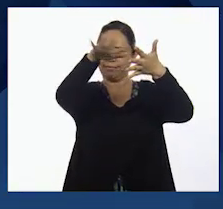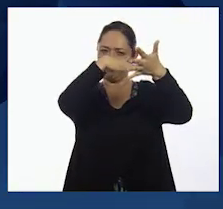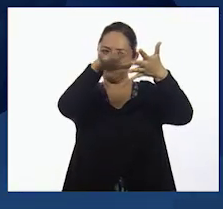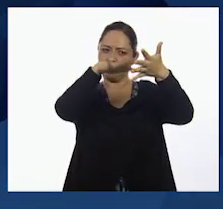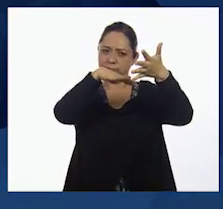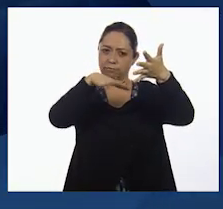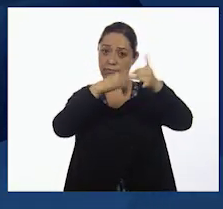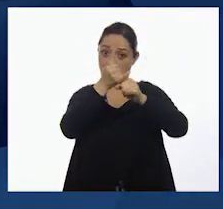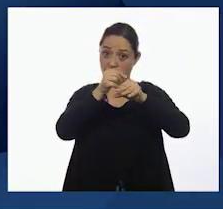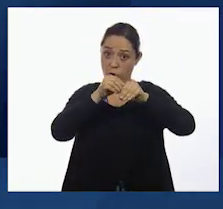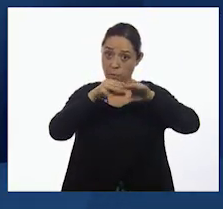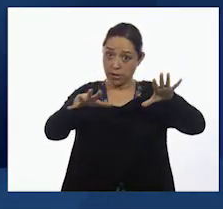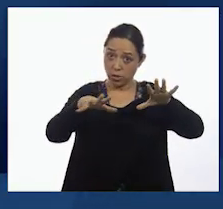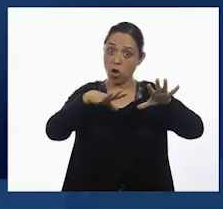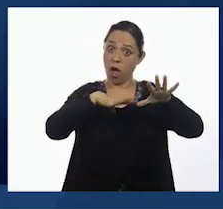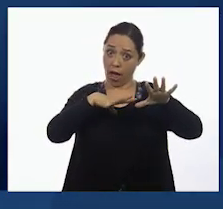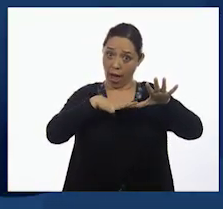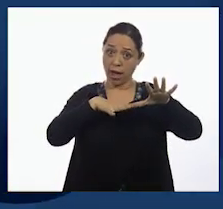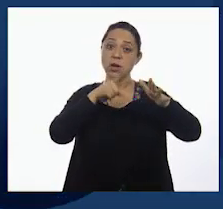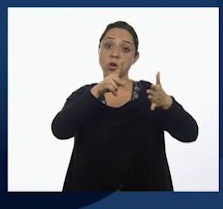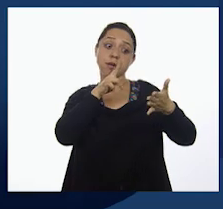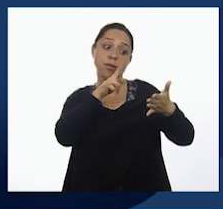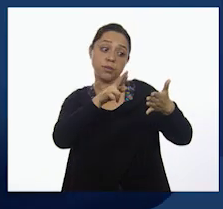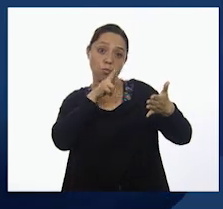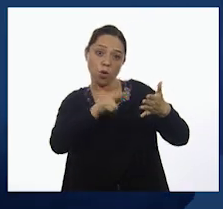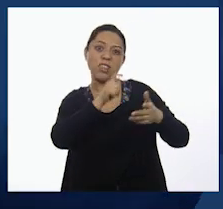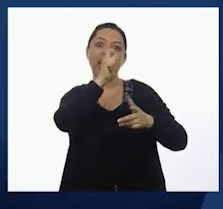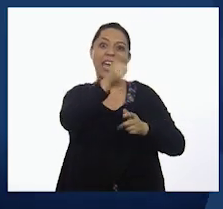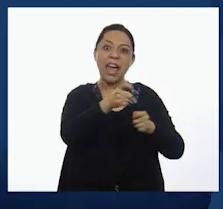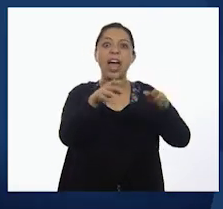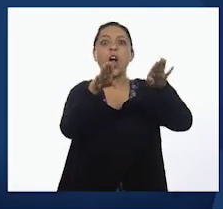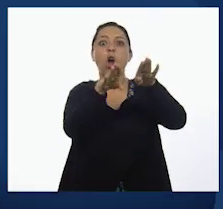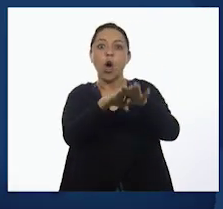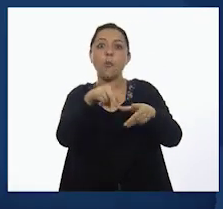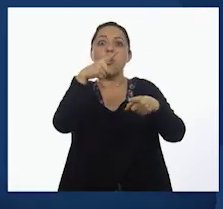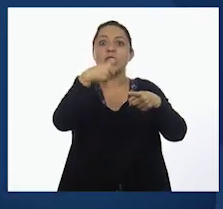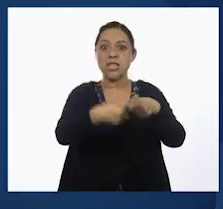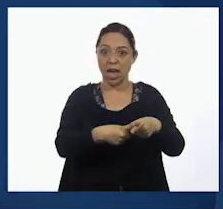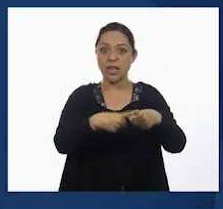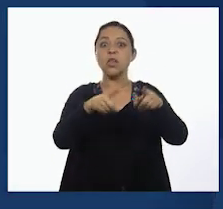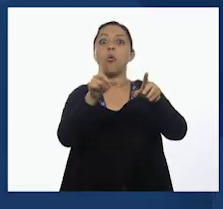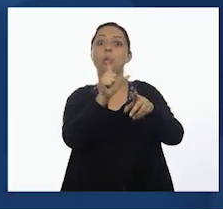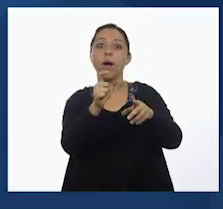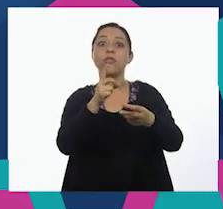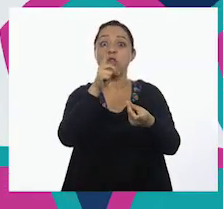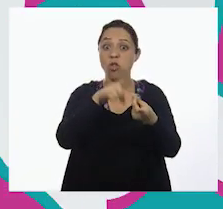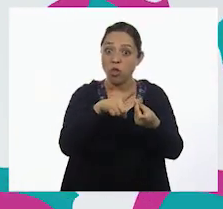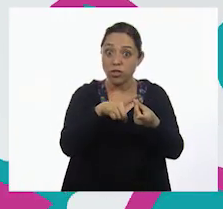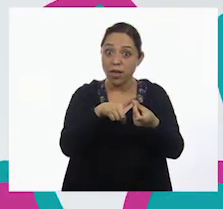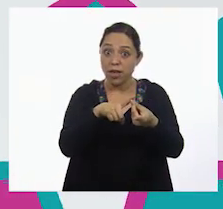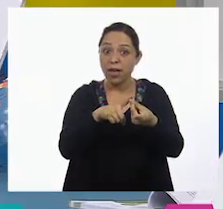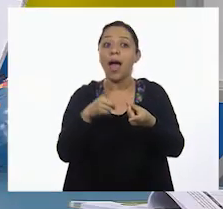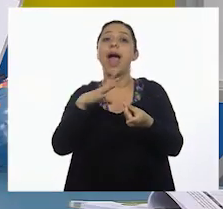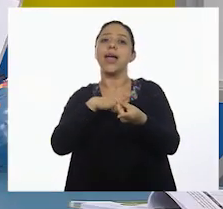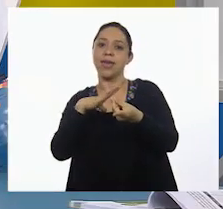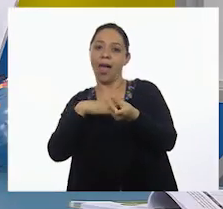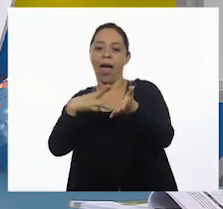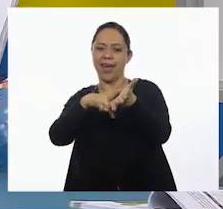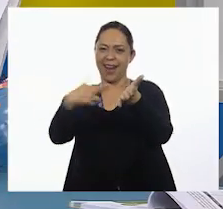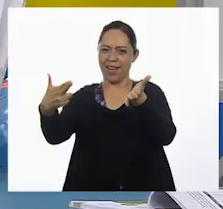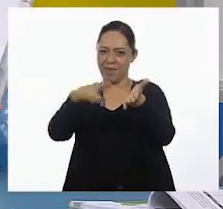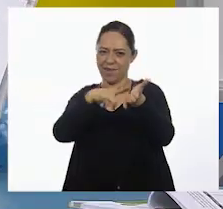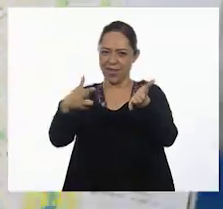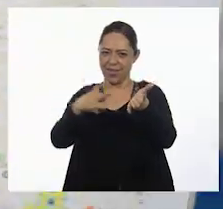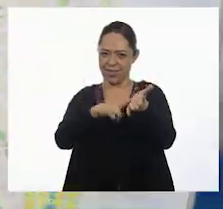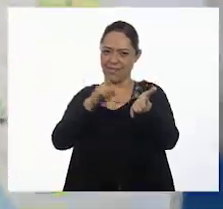más información a las preguntas qué, quién, cómo, cuándo y dónde. Pues aquí tenemos también en nuestra revista,